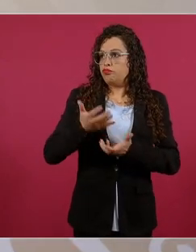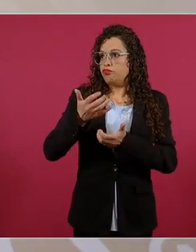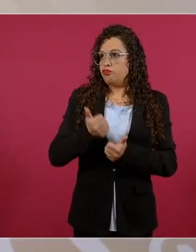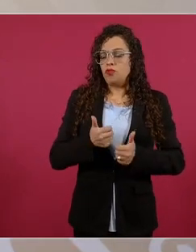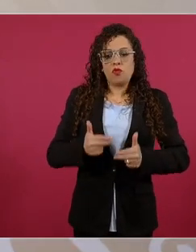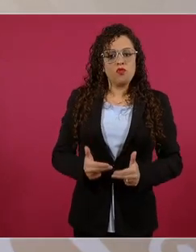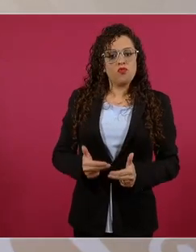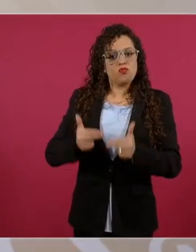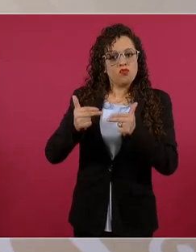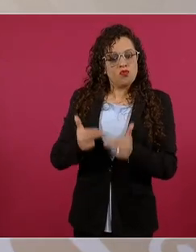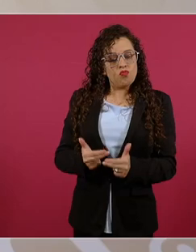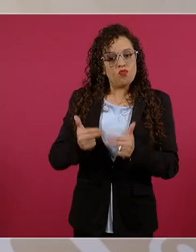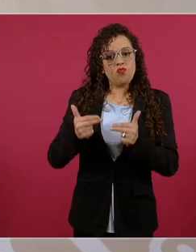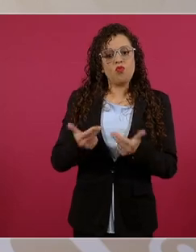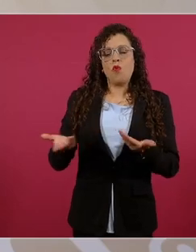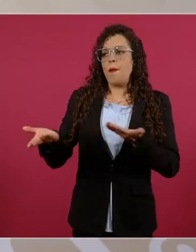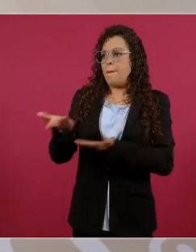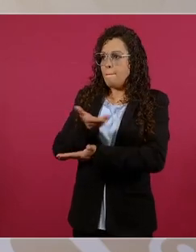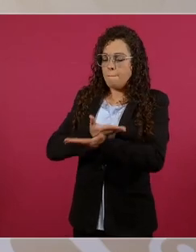la